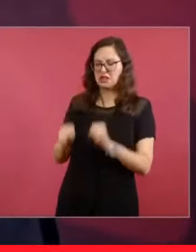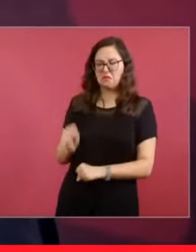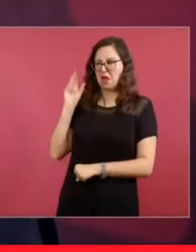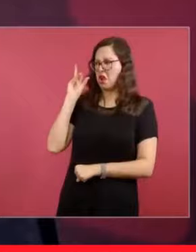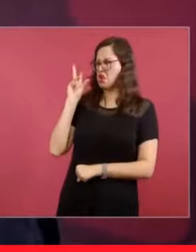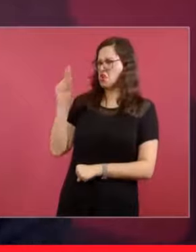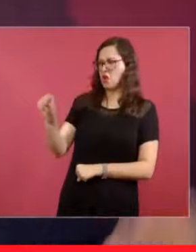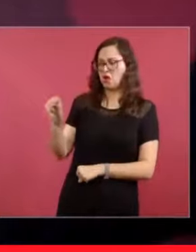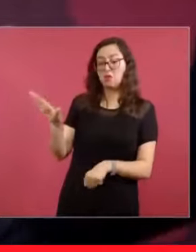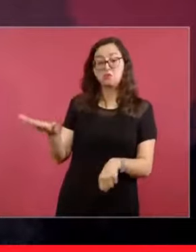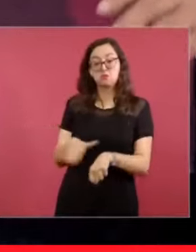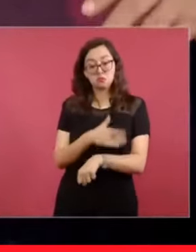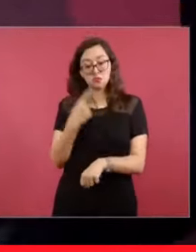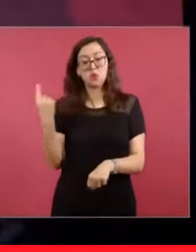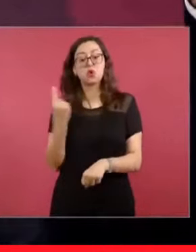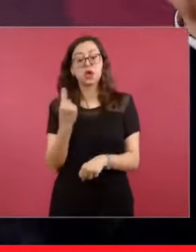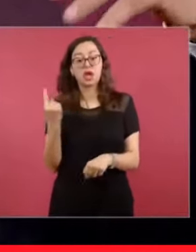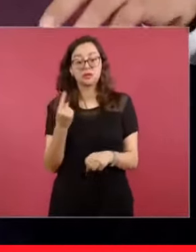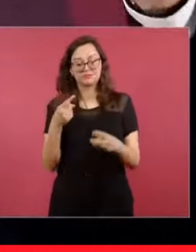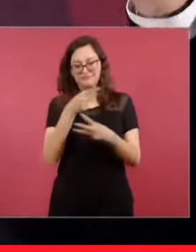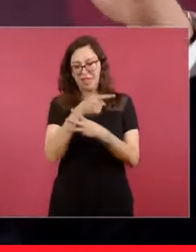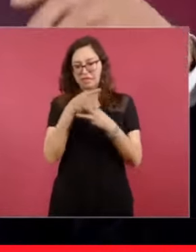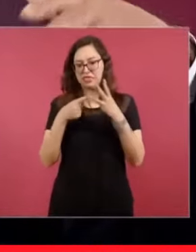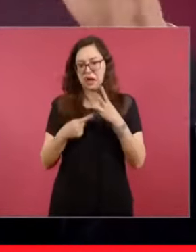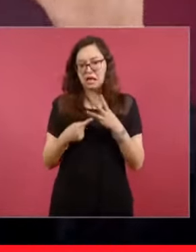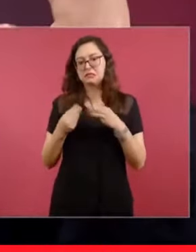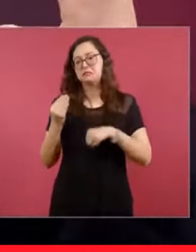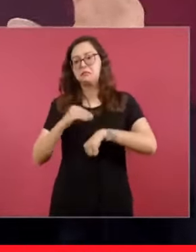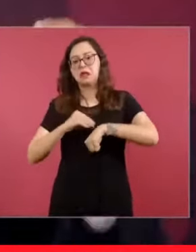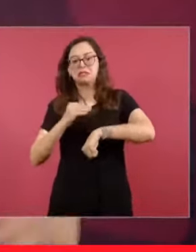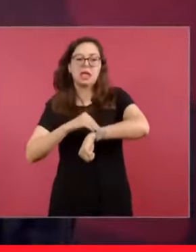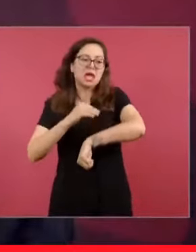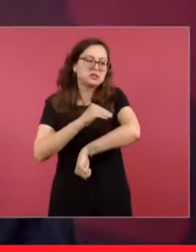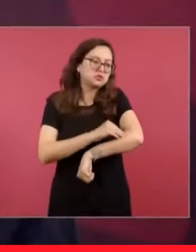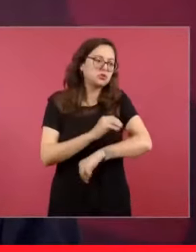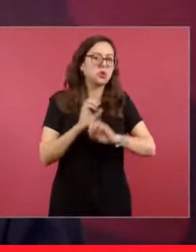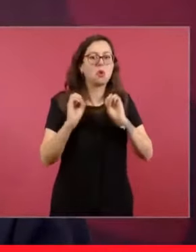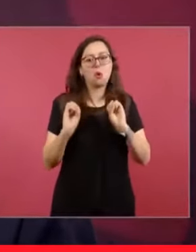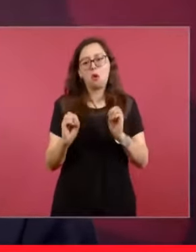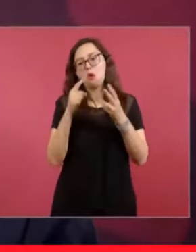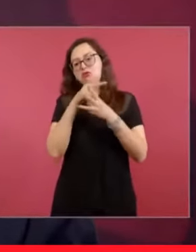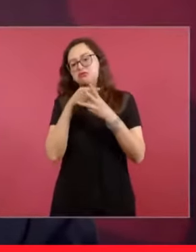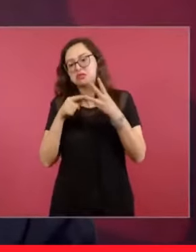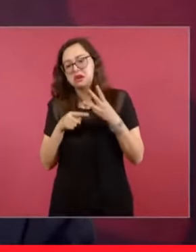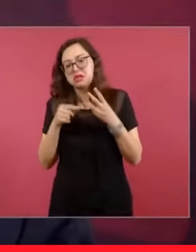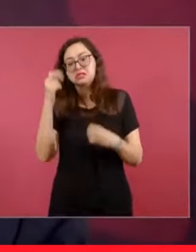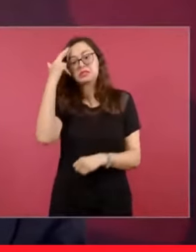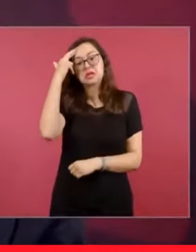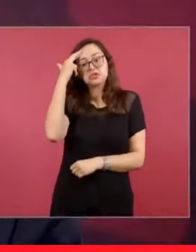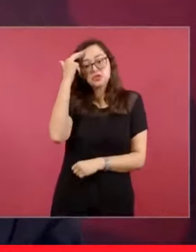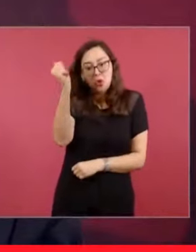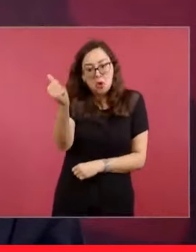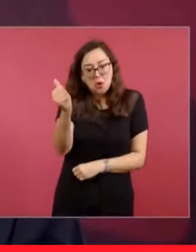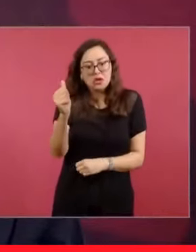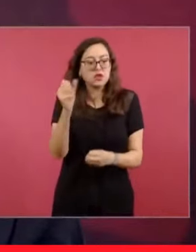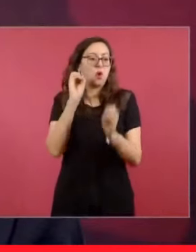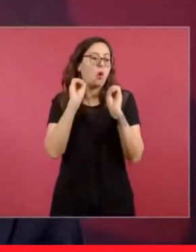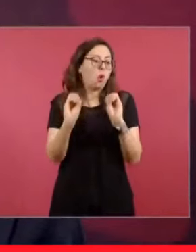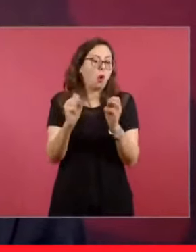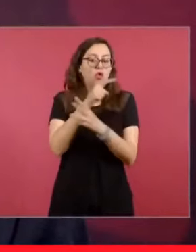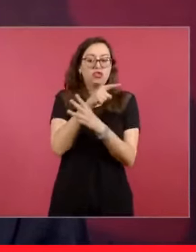argumentos pero eso que cada quien este lo